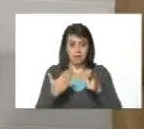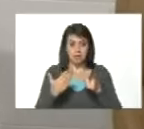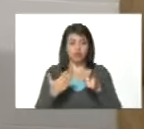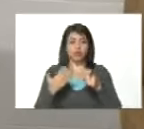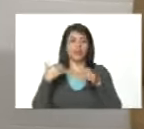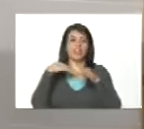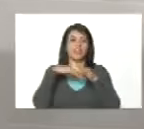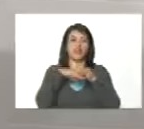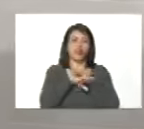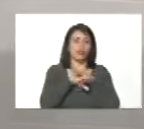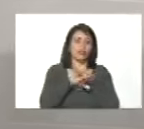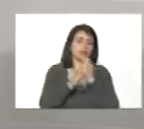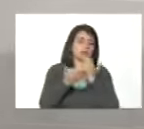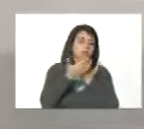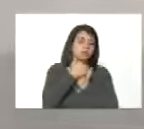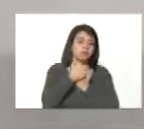escupiera.